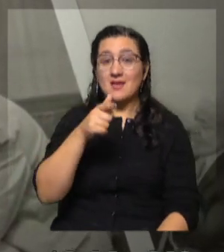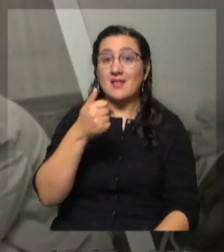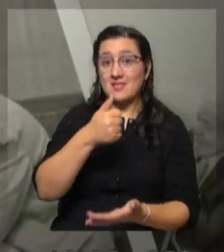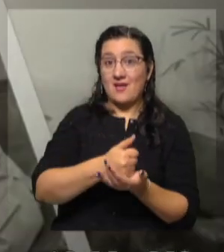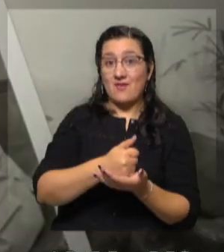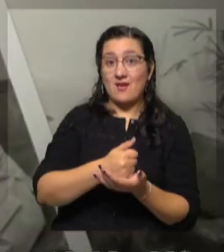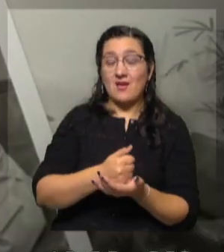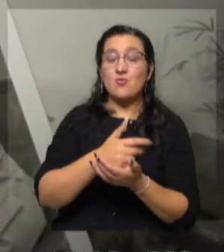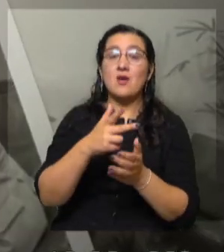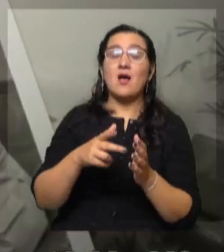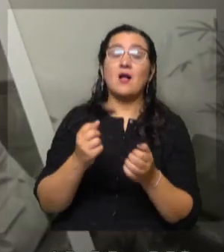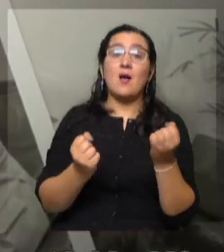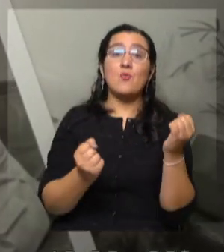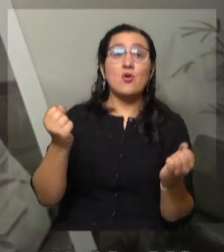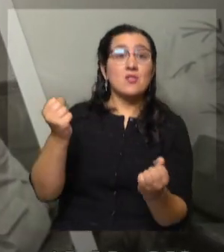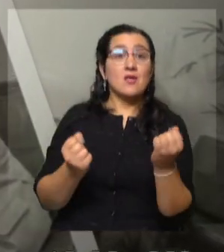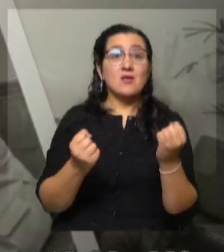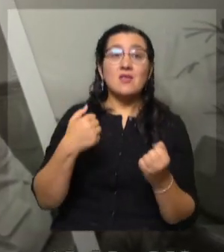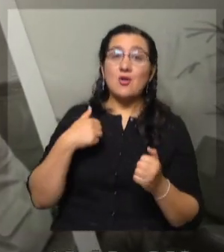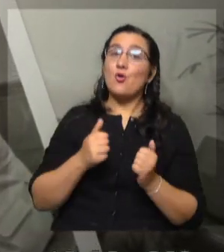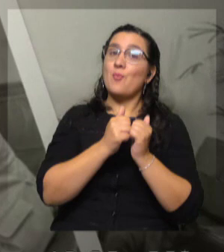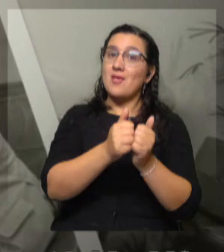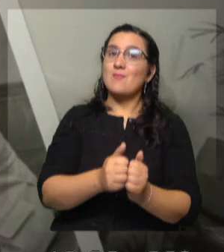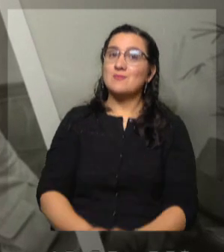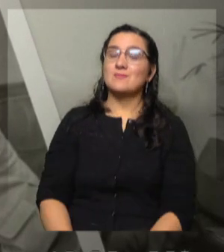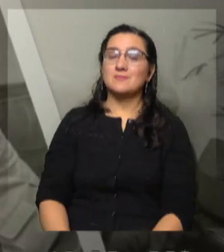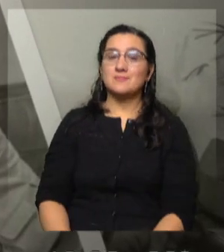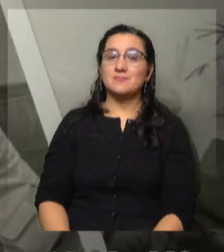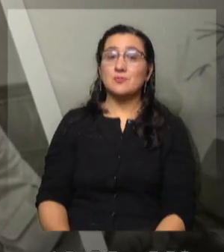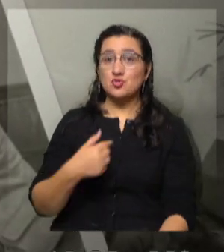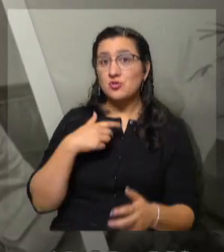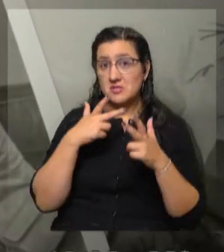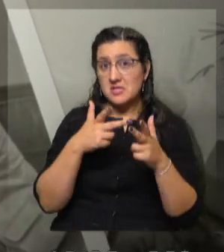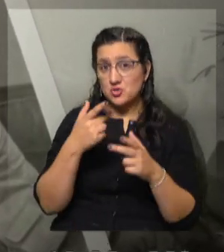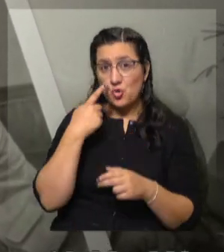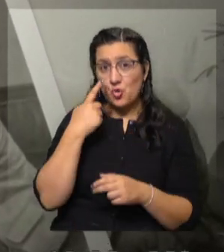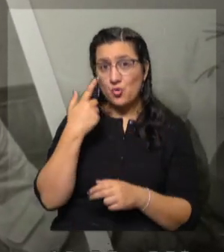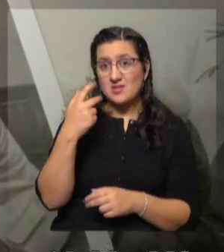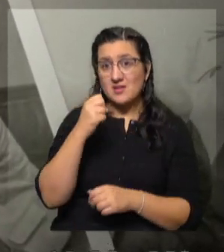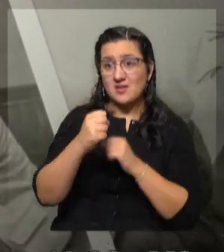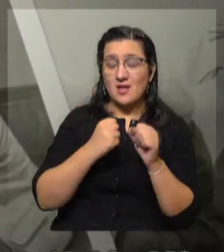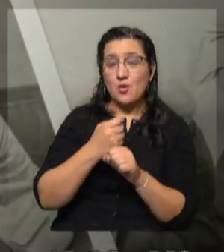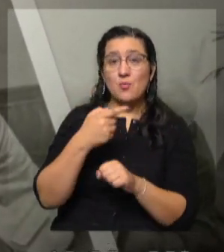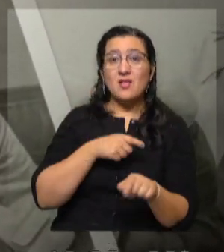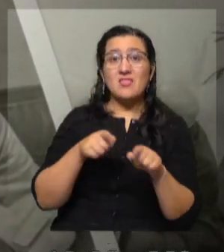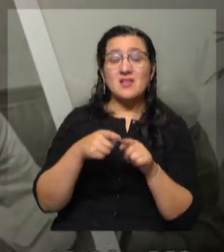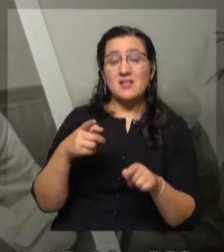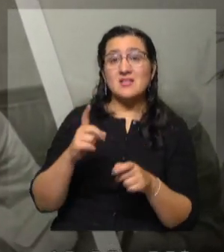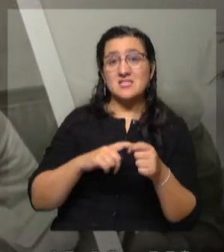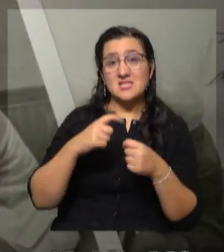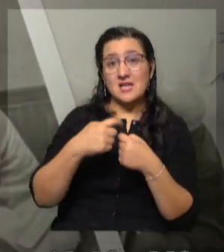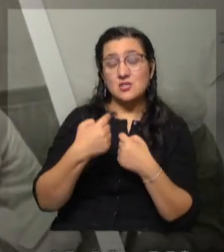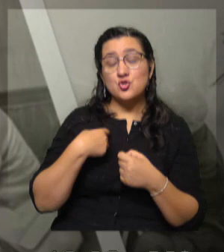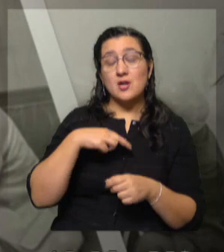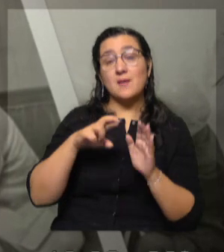a una especie de camioneta y ahí estuvimos Sí este pero te decía que lo conozco hace 30 años porque era dirigente sindical y yo era el representante